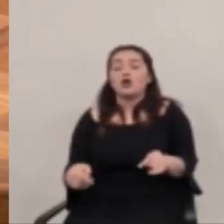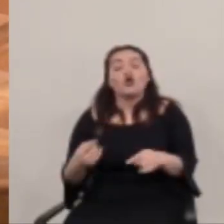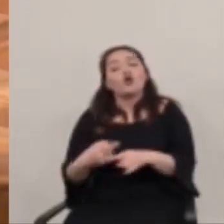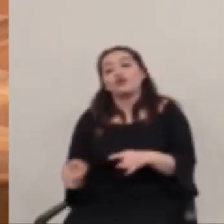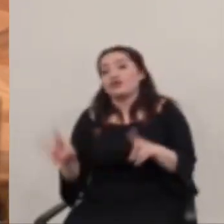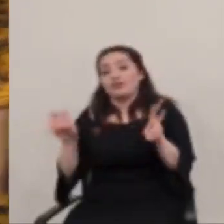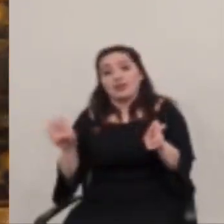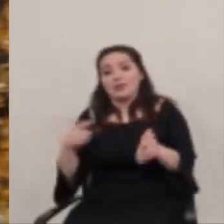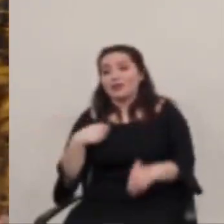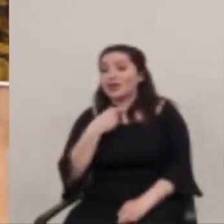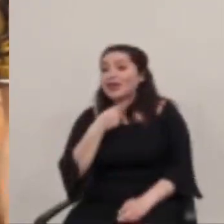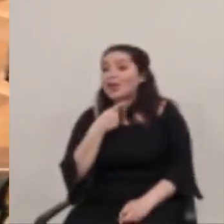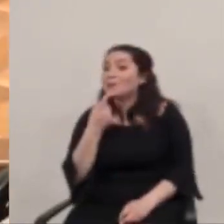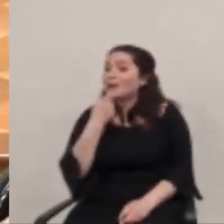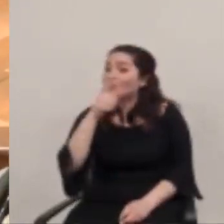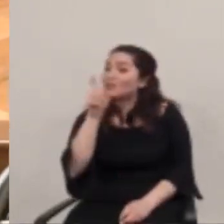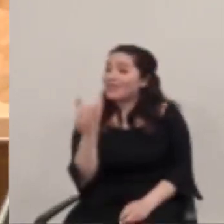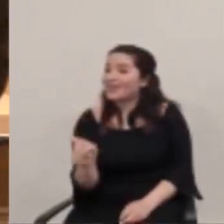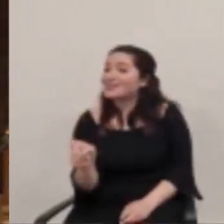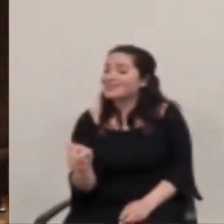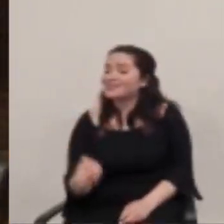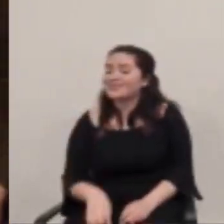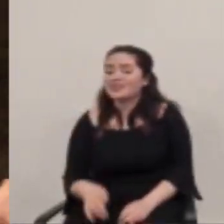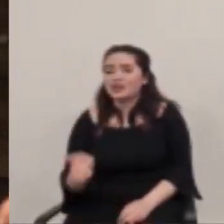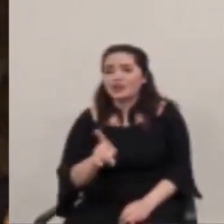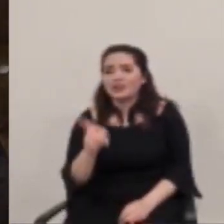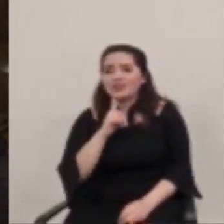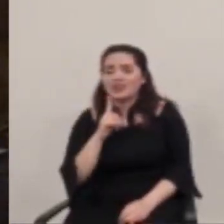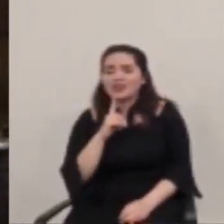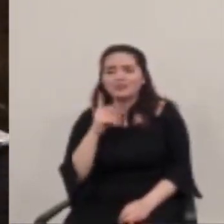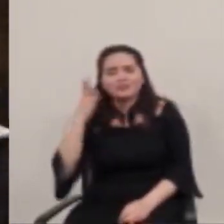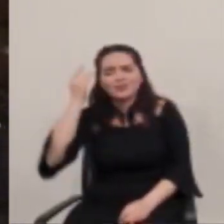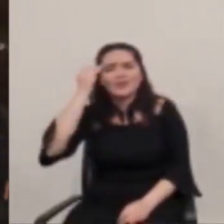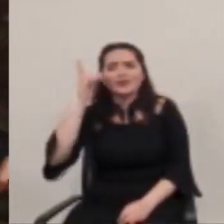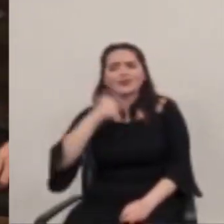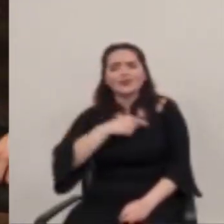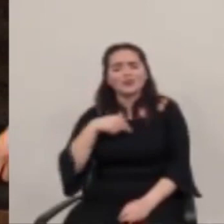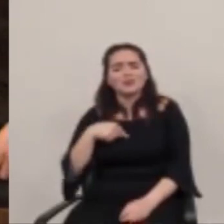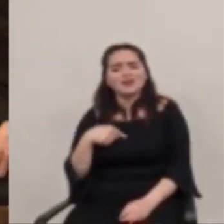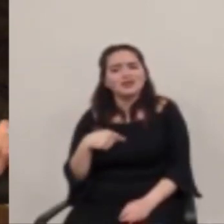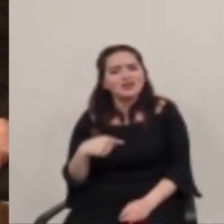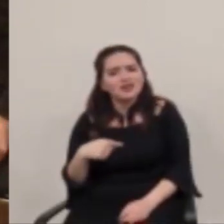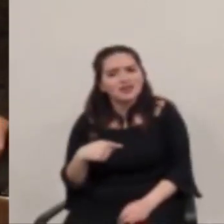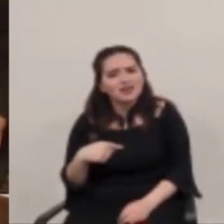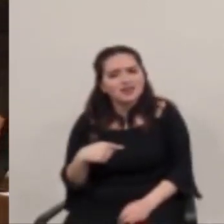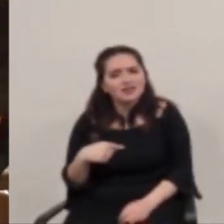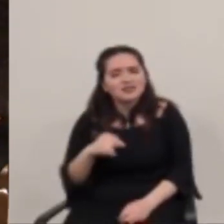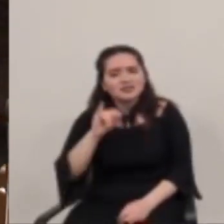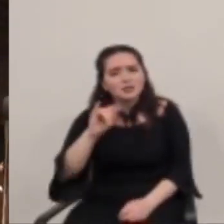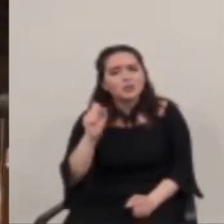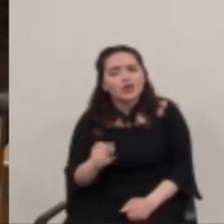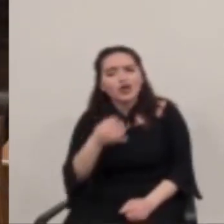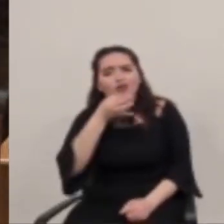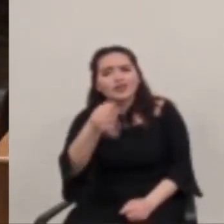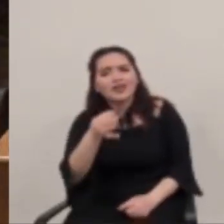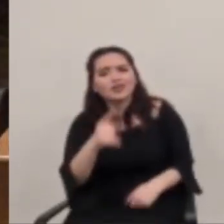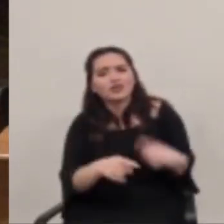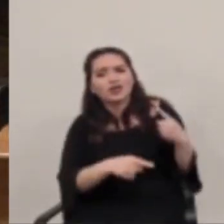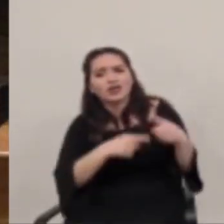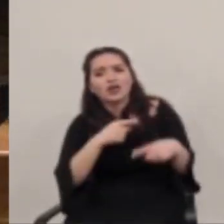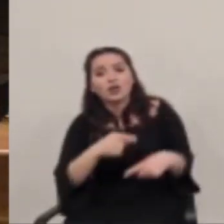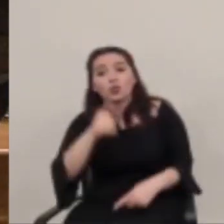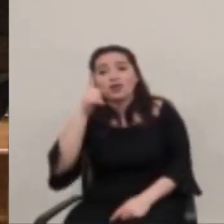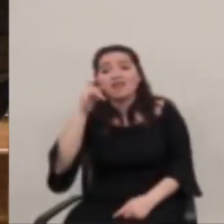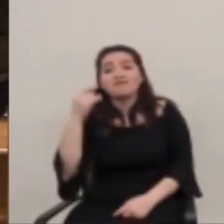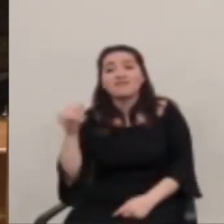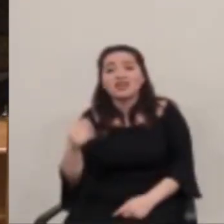les quería preguntar. No tengo permiso para revelar el nombre, pero sí para contar la historia que una vez en un